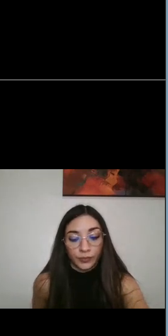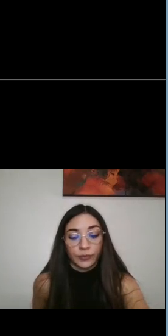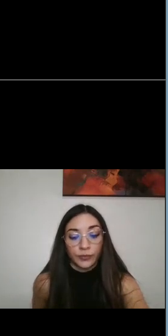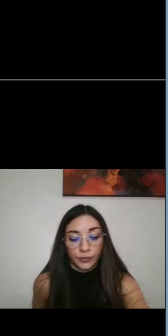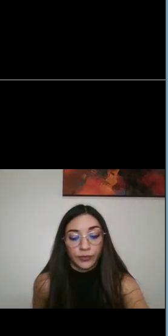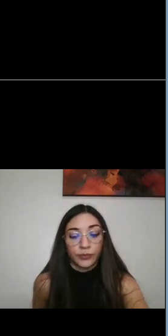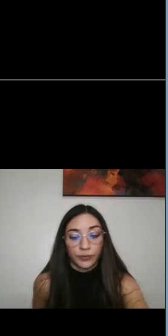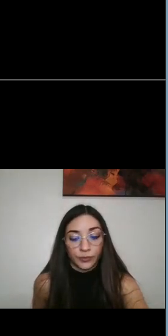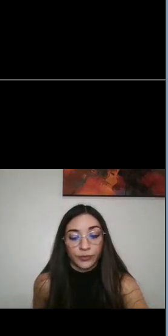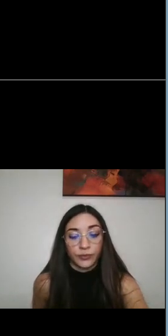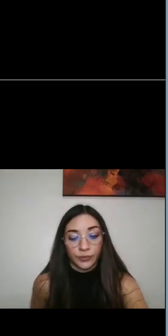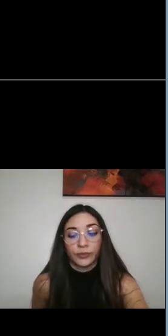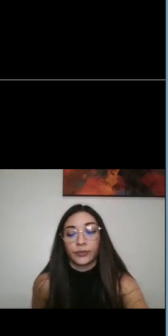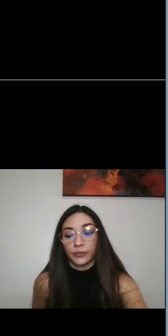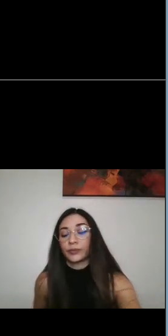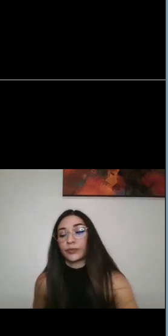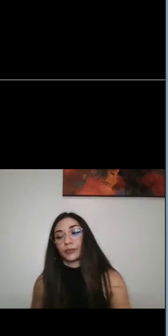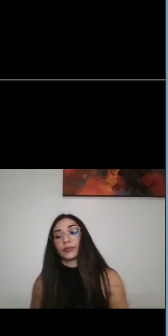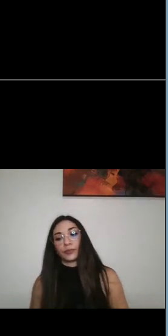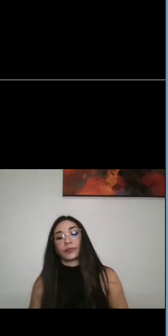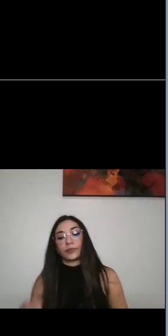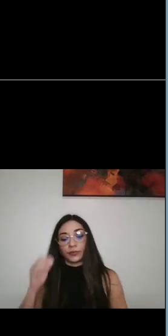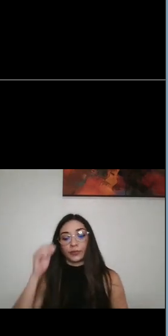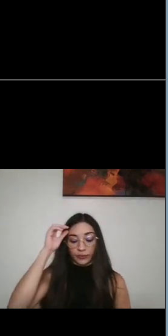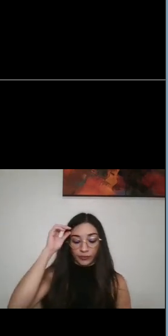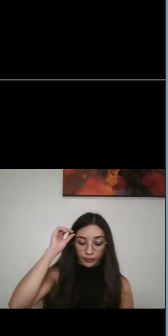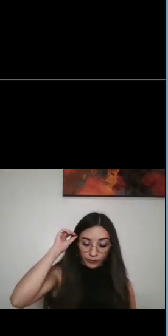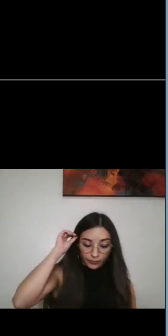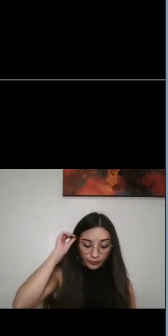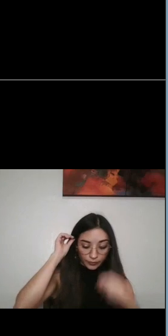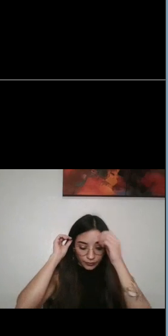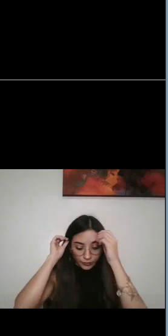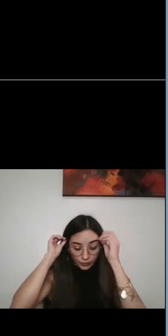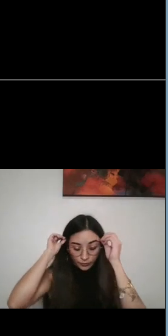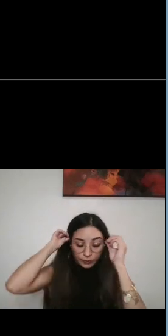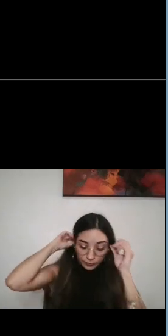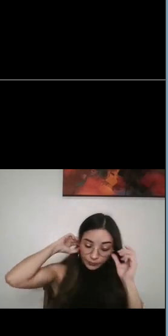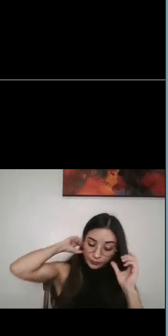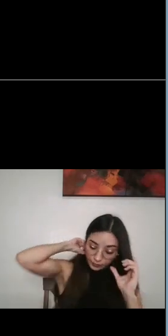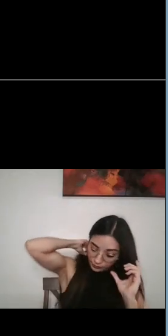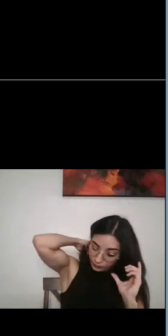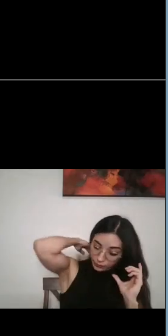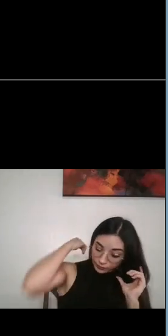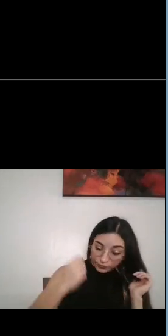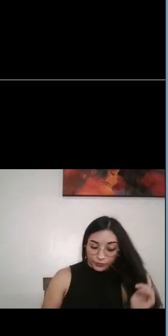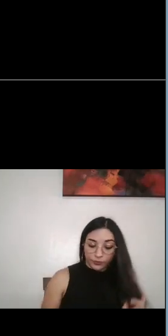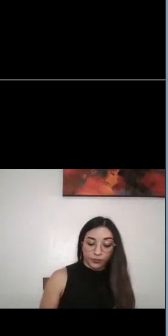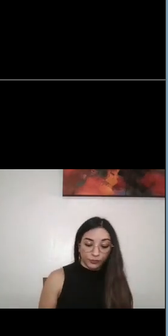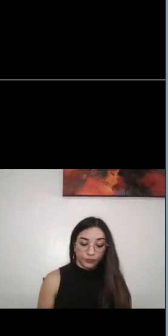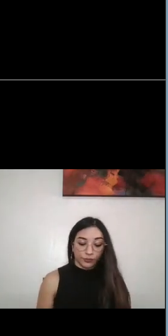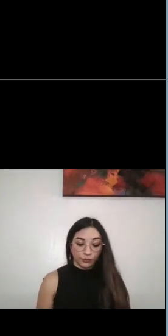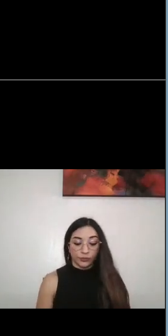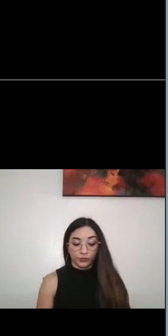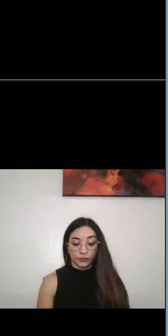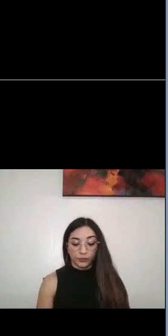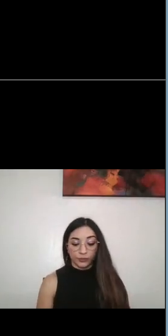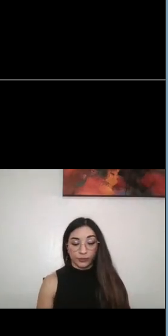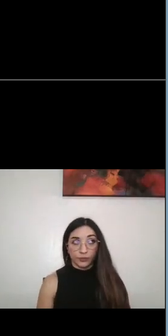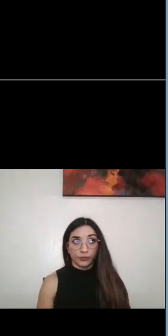articulatoria, porque todos estos años ella prácticamente no oía, ¿verdad? Oía muy poco, y no, todo